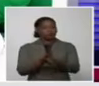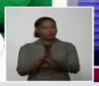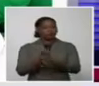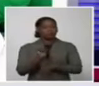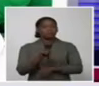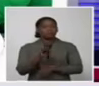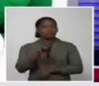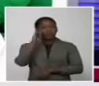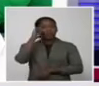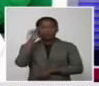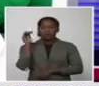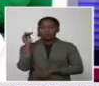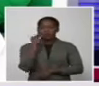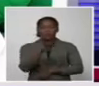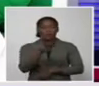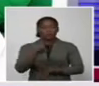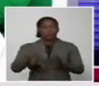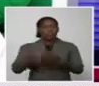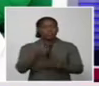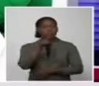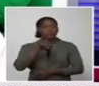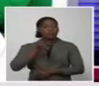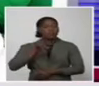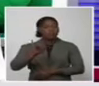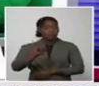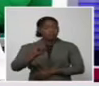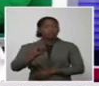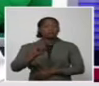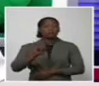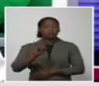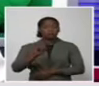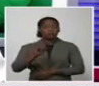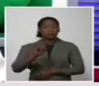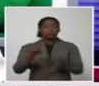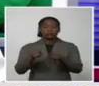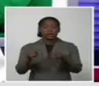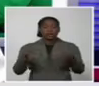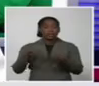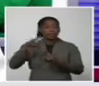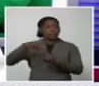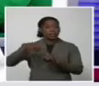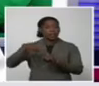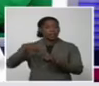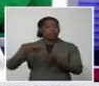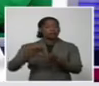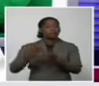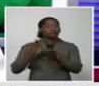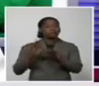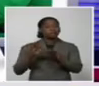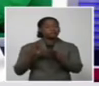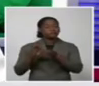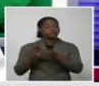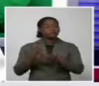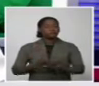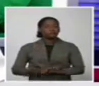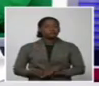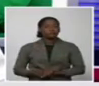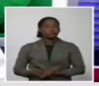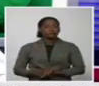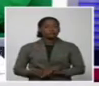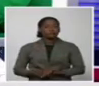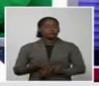de 16 días, uno de ellos en terapia intensiva. en un momento determinado